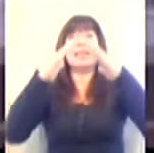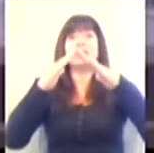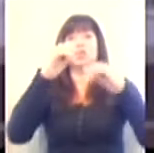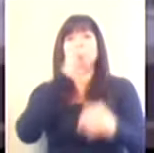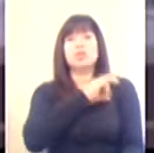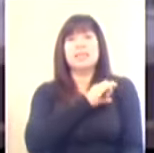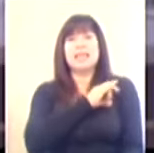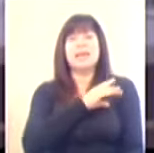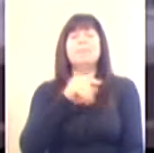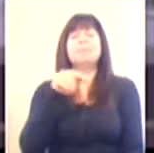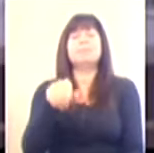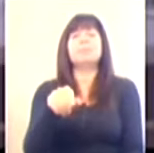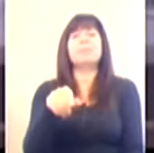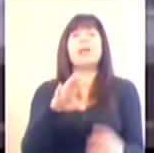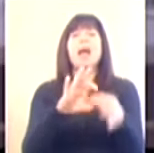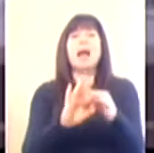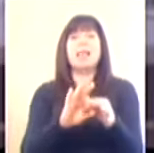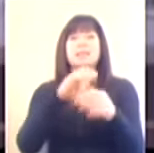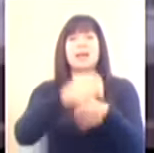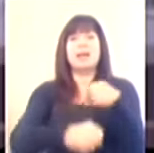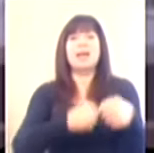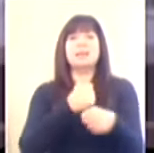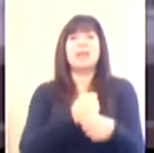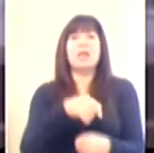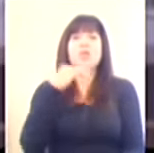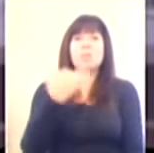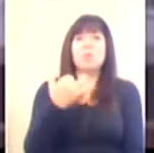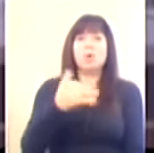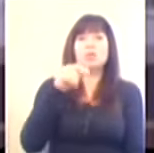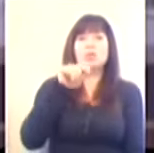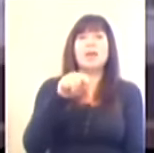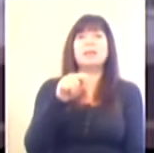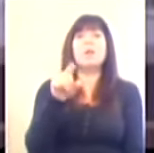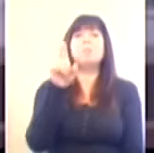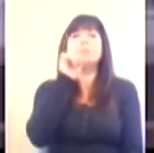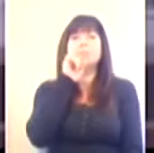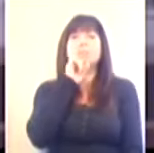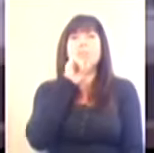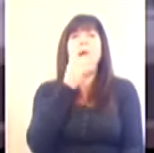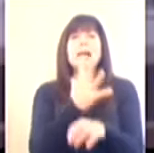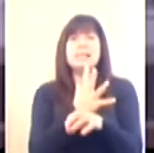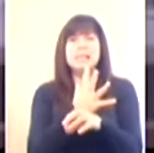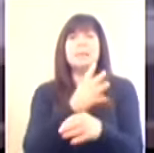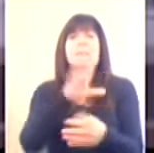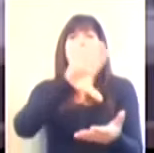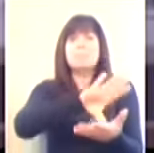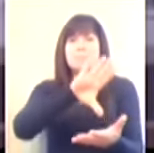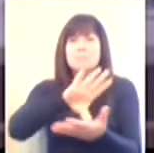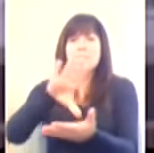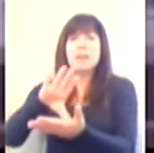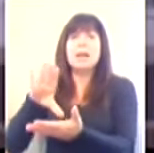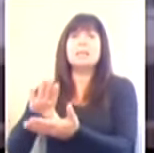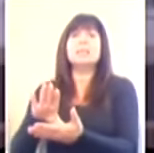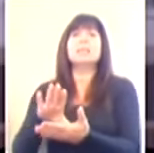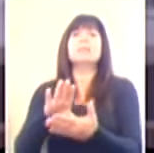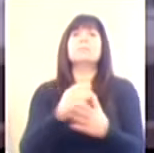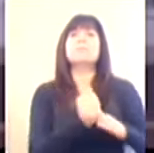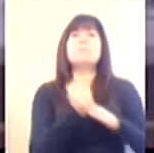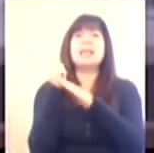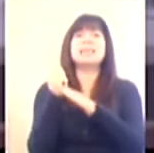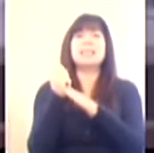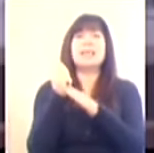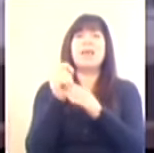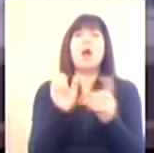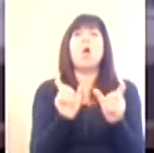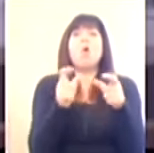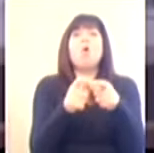¿no es cierto?, especialmente significativo que tuvimos, estamos siendo el país que preside la COP25, entender